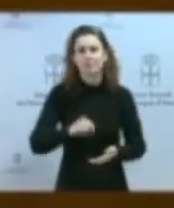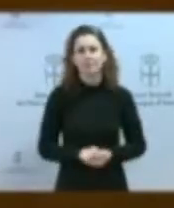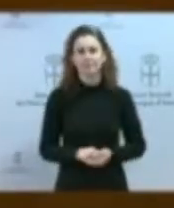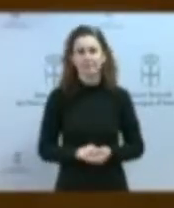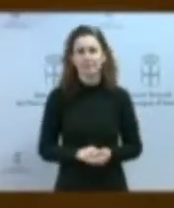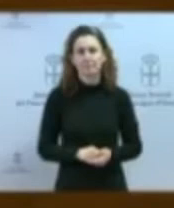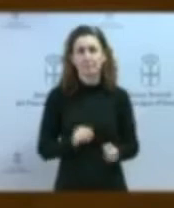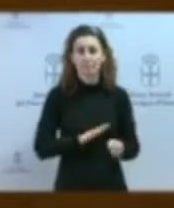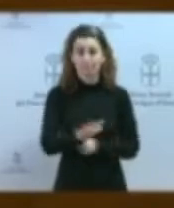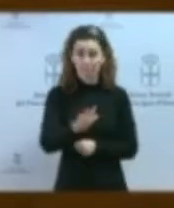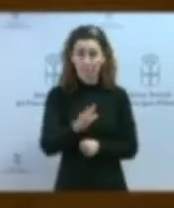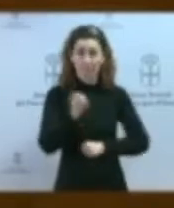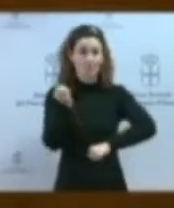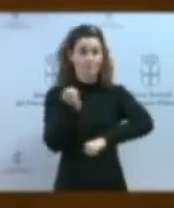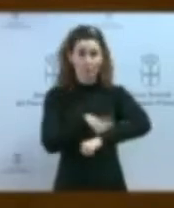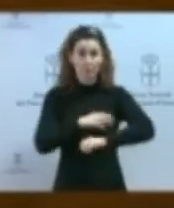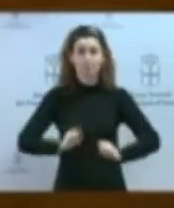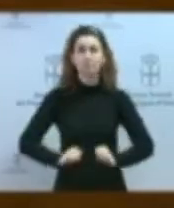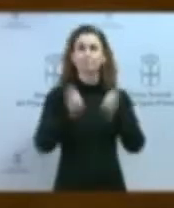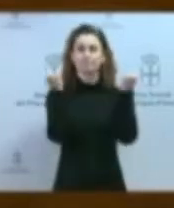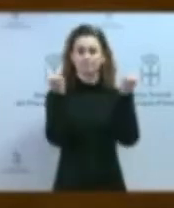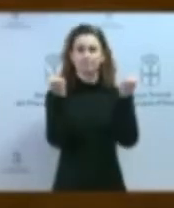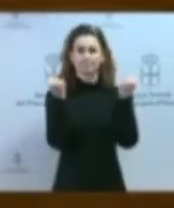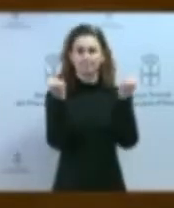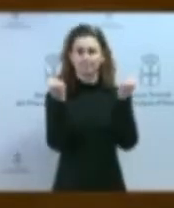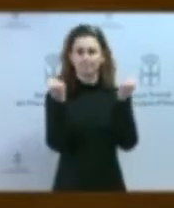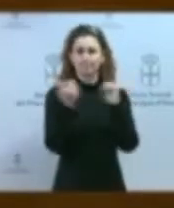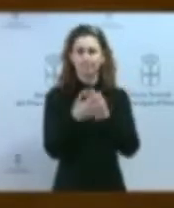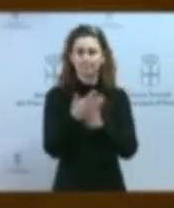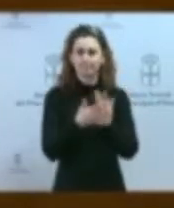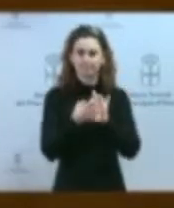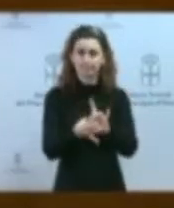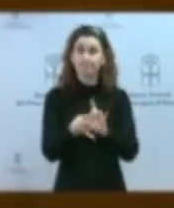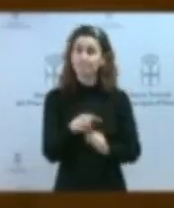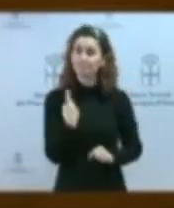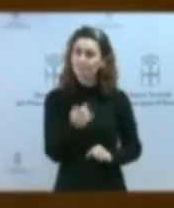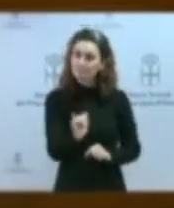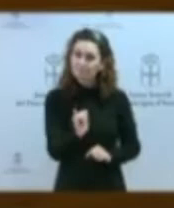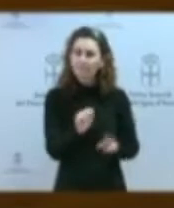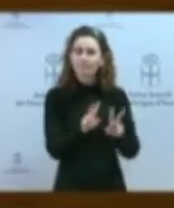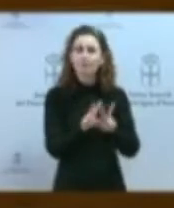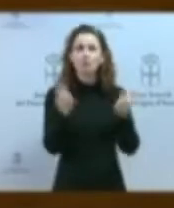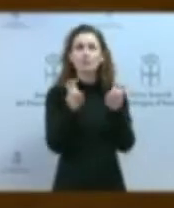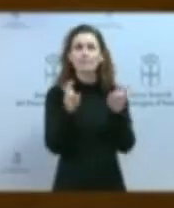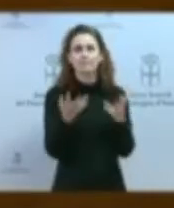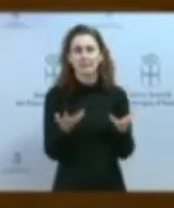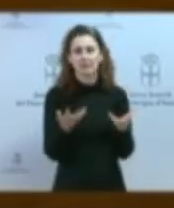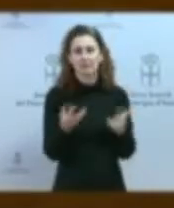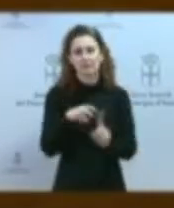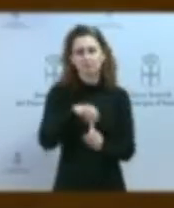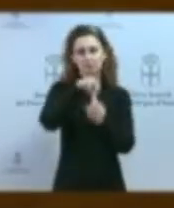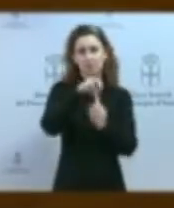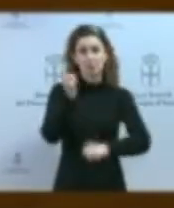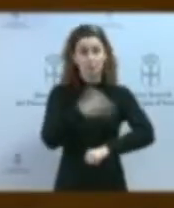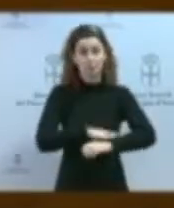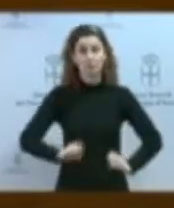rescate, claro, tenemos una cuestión que es clave, que es el fondo de rescate industrial.